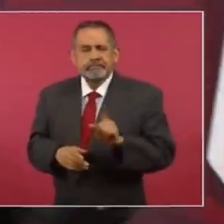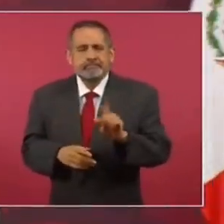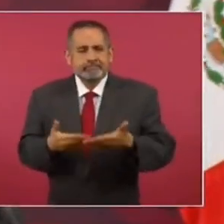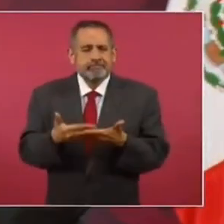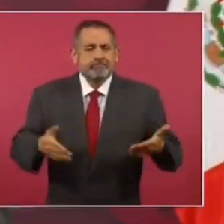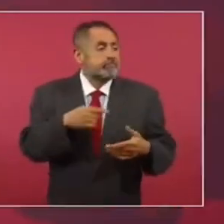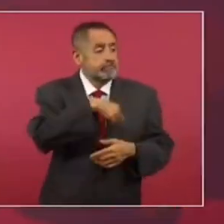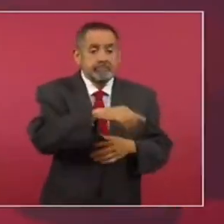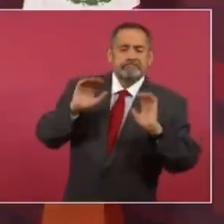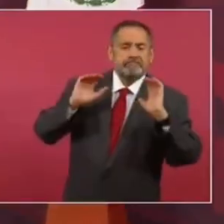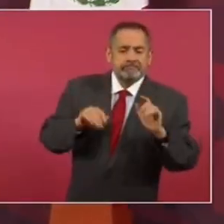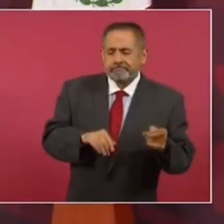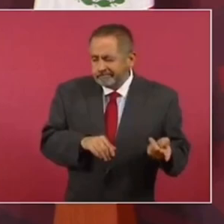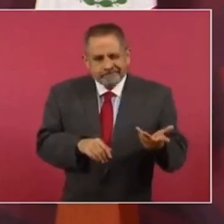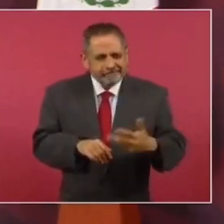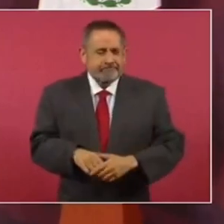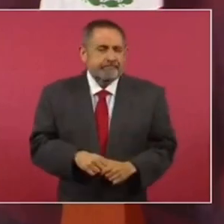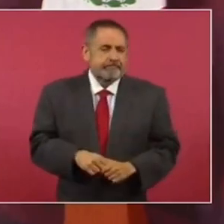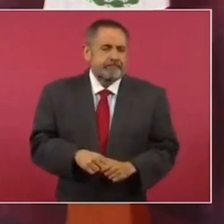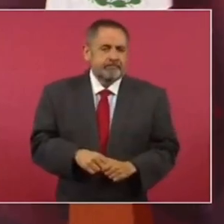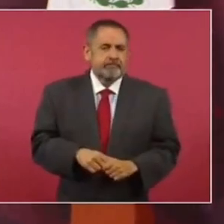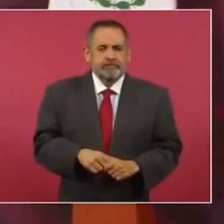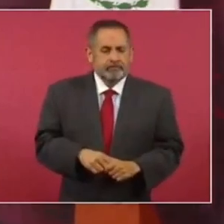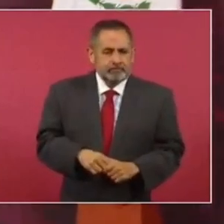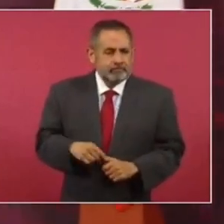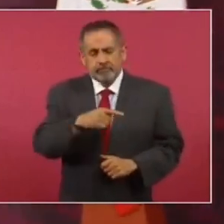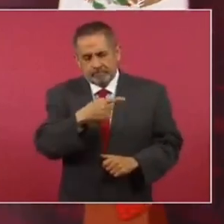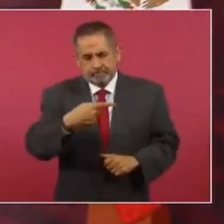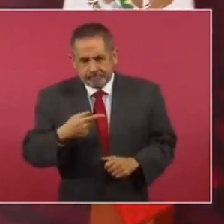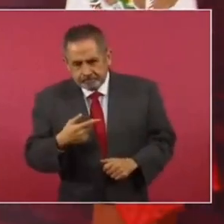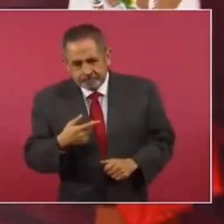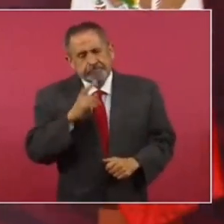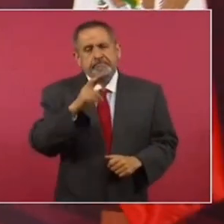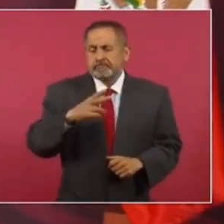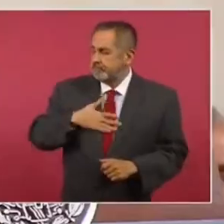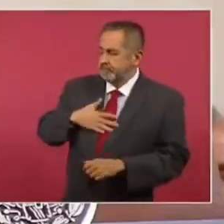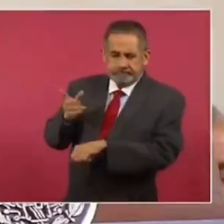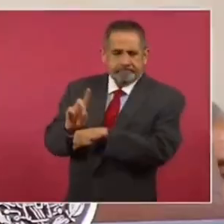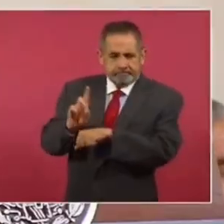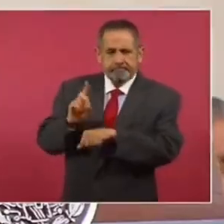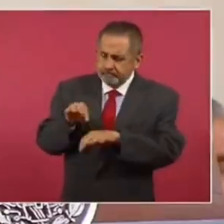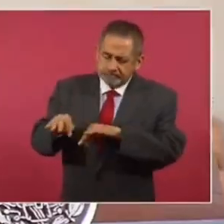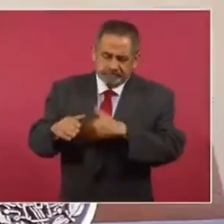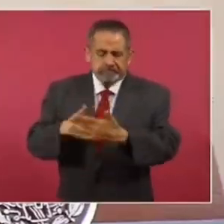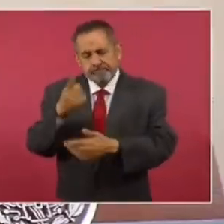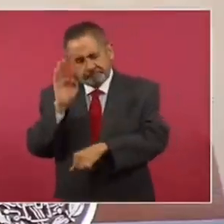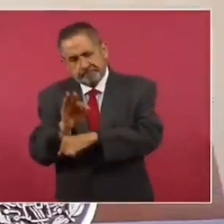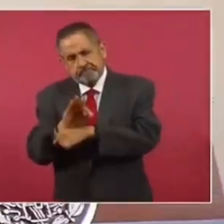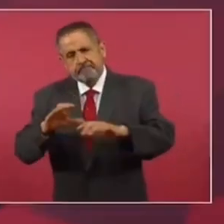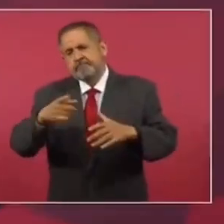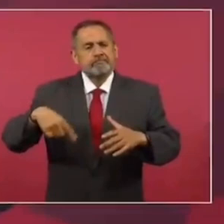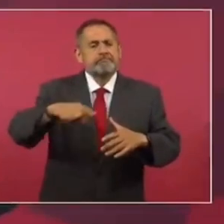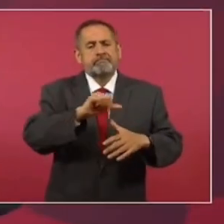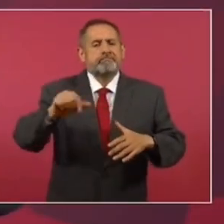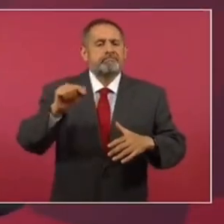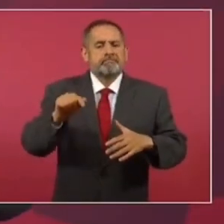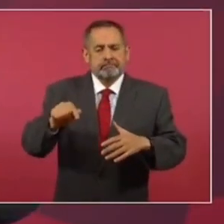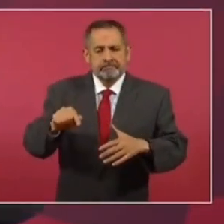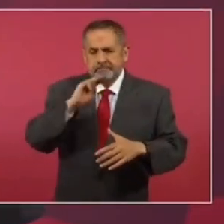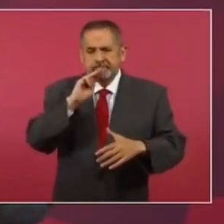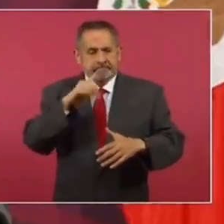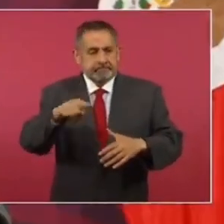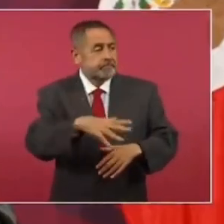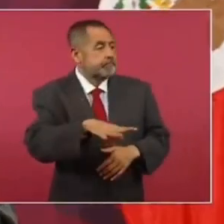con campañas mediáticas. Entonces, en la pregunta que me haces, decirte, estamos trabajando todos los días por proteger a las